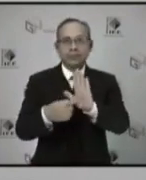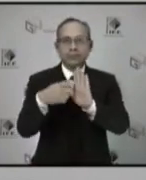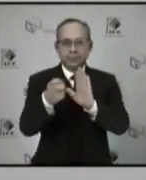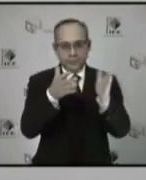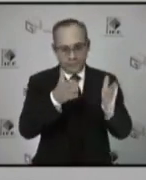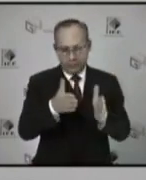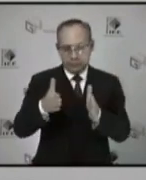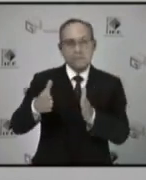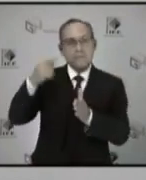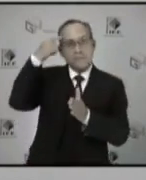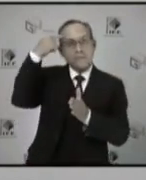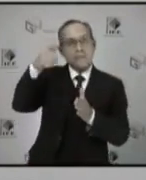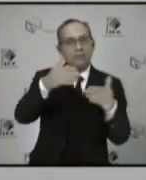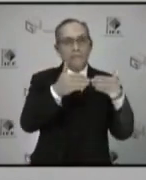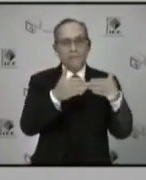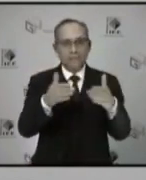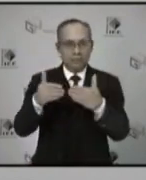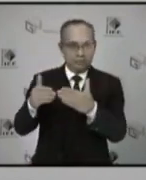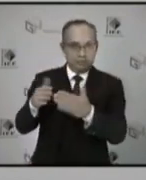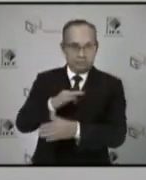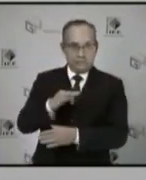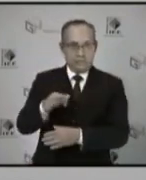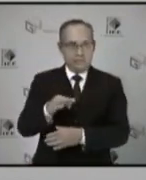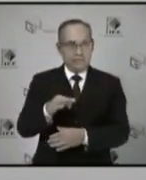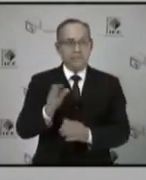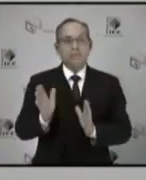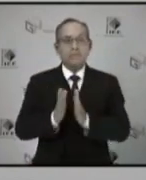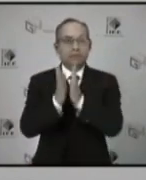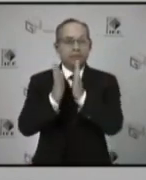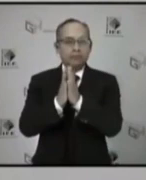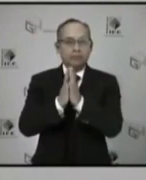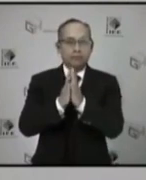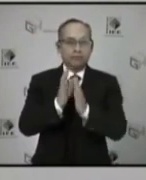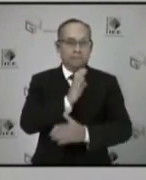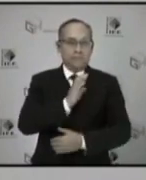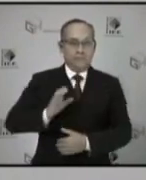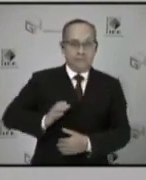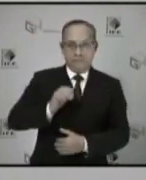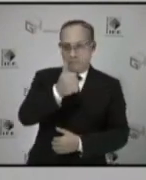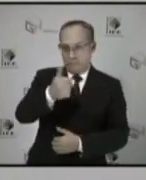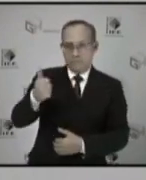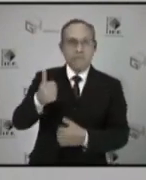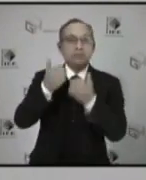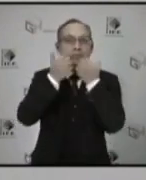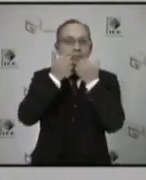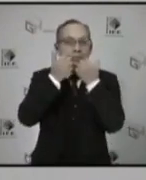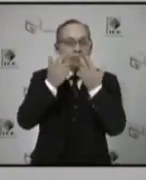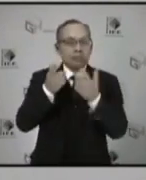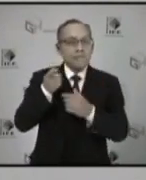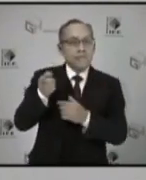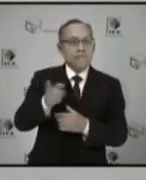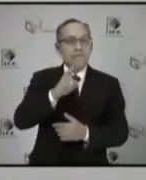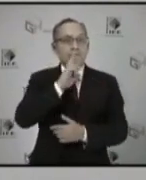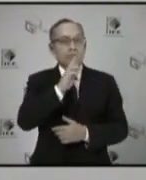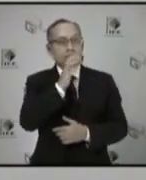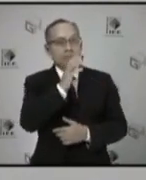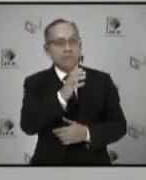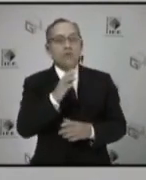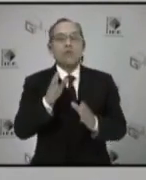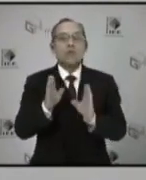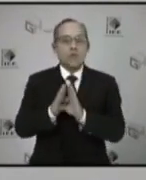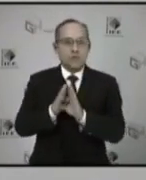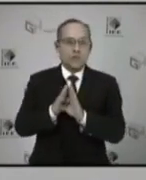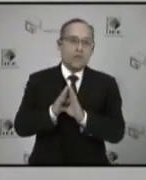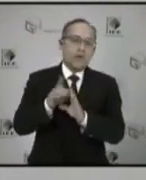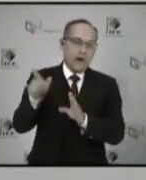bloques. En el caso de que alguno de los participantes desee realizar alguna réplica o contrarréplica, su intervención se va a otorgar conforme vayan